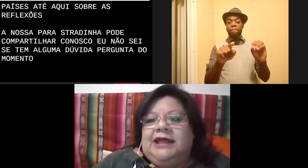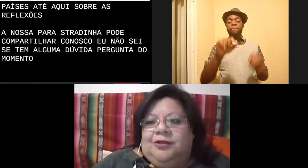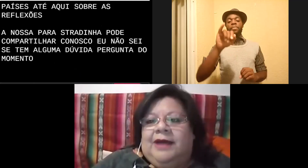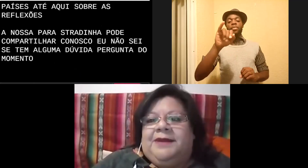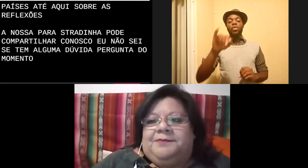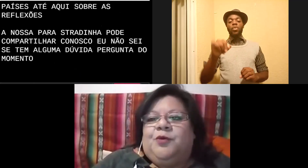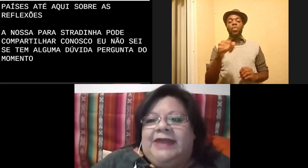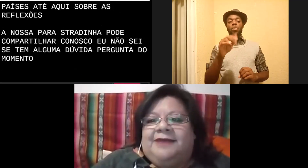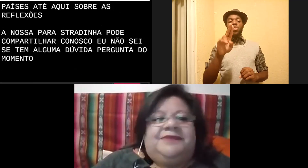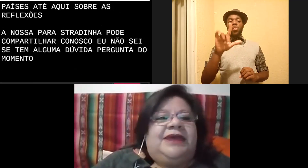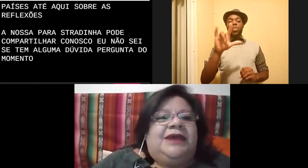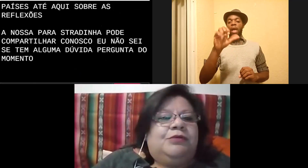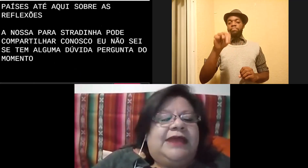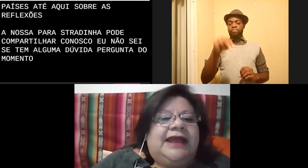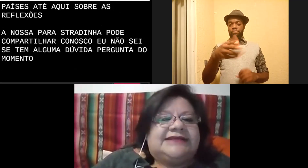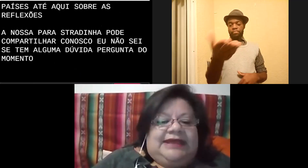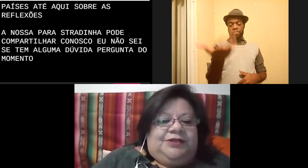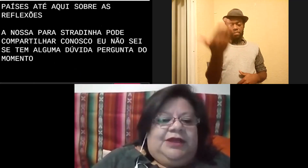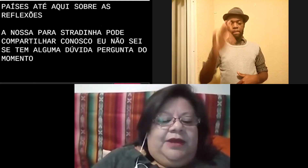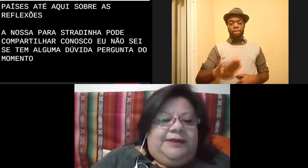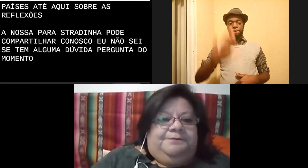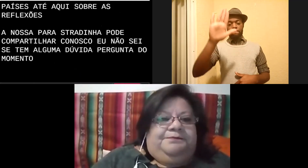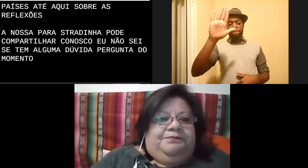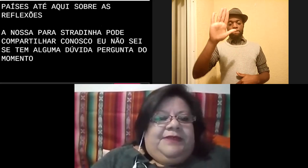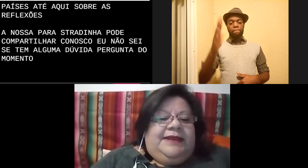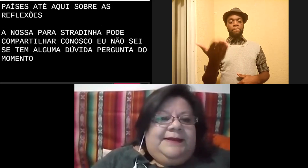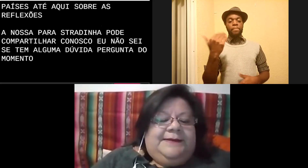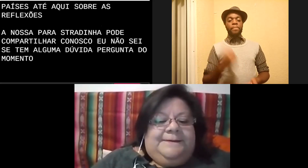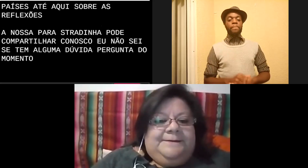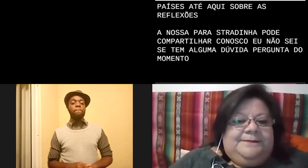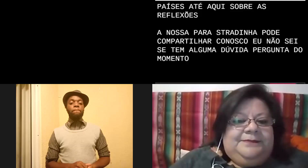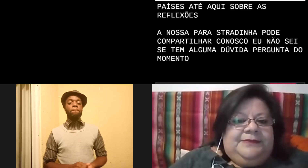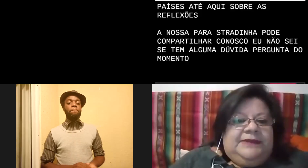creo que no. A ver, Julián Casiano, tengo ahí.